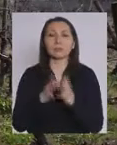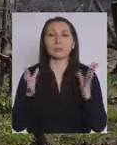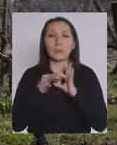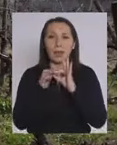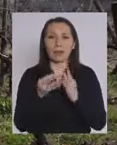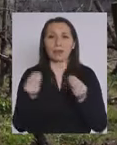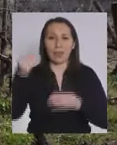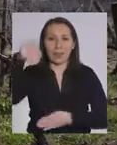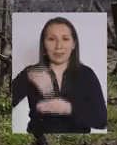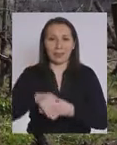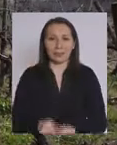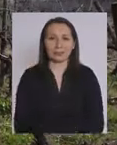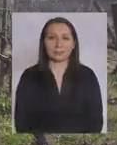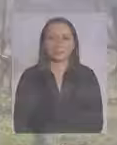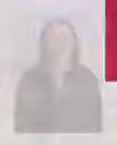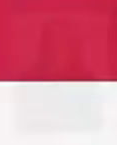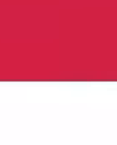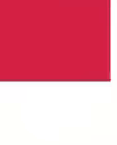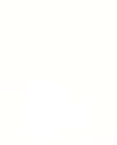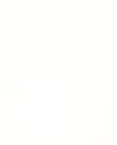y muy buenas tardes